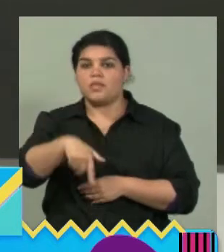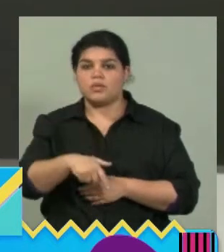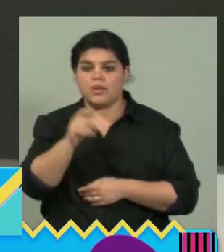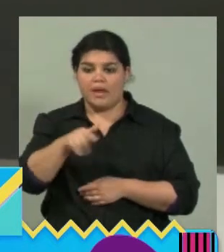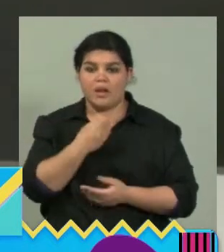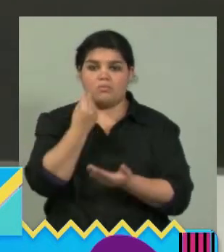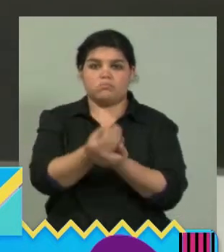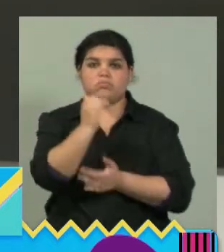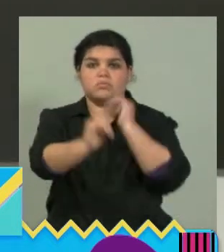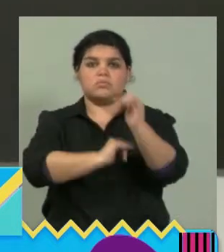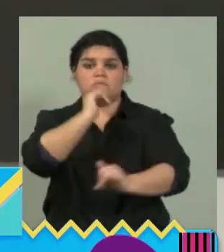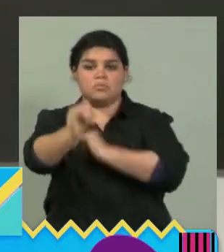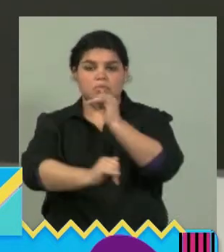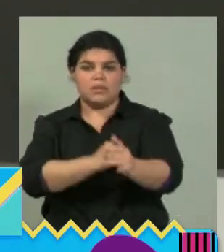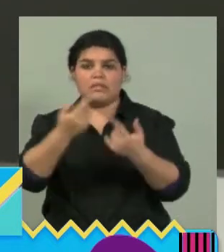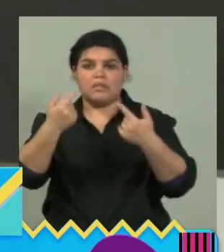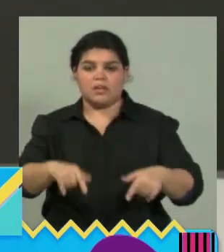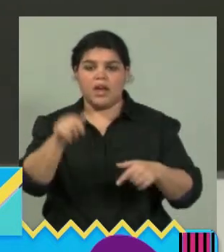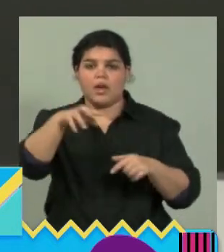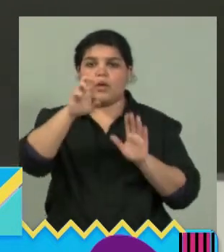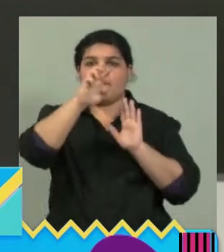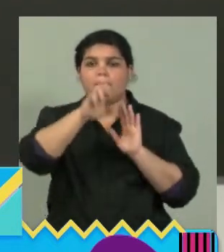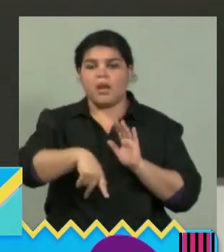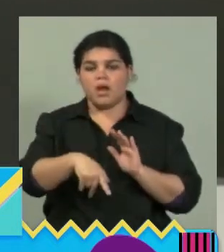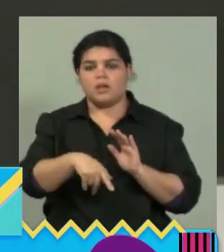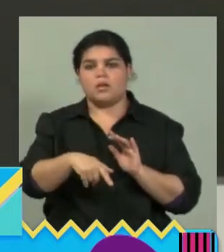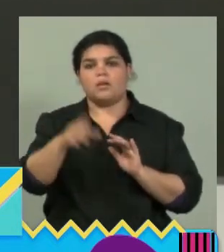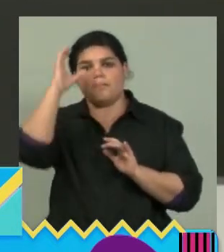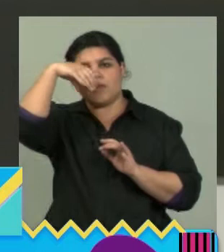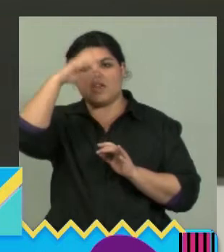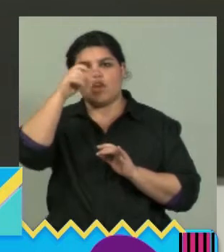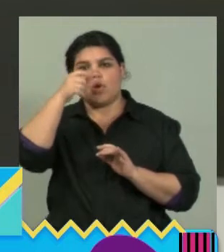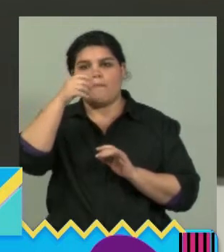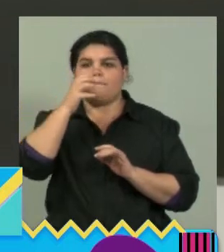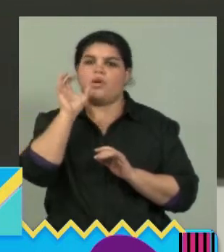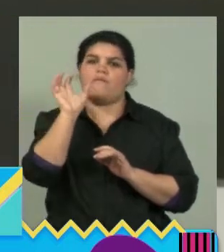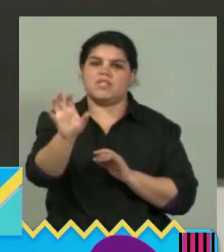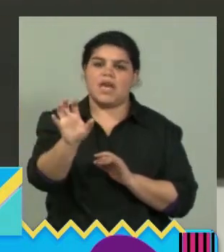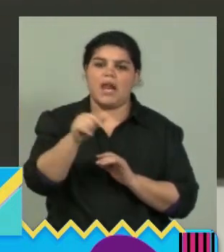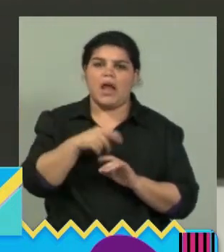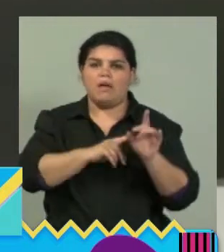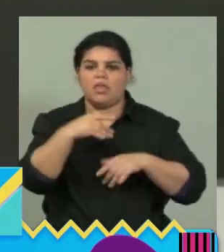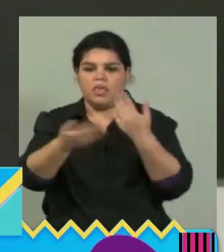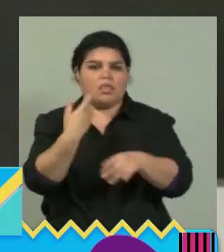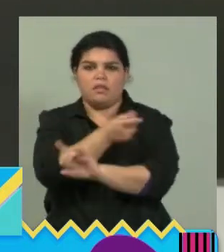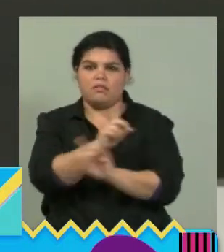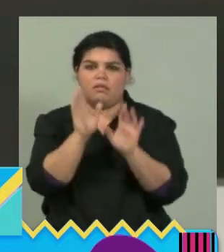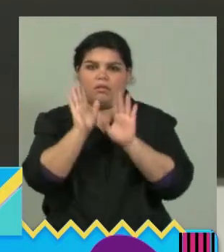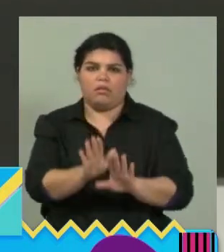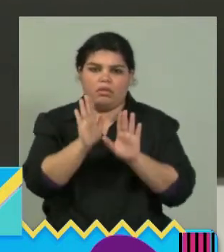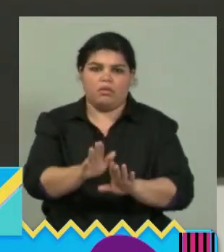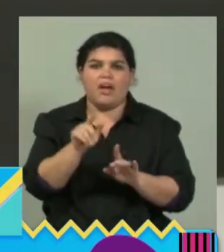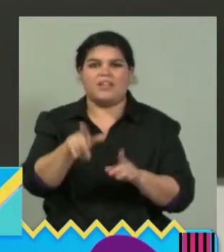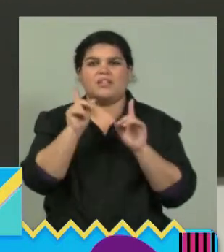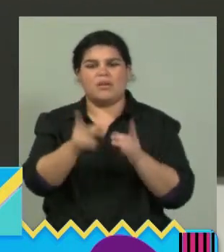hay que empezar a rever el plan minero provincial que se ha quedado paralizado, que en eso queda también el tema de las inversiones, que